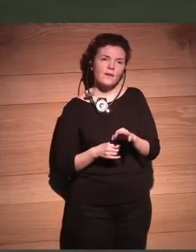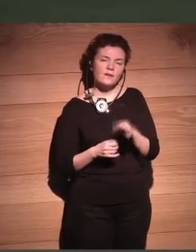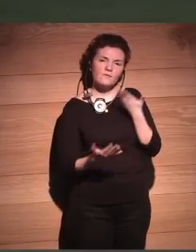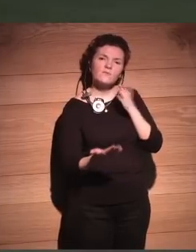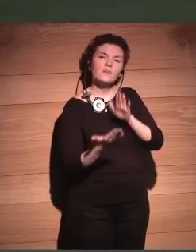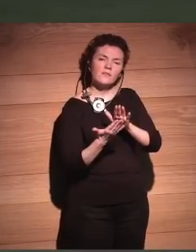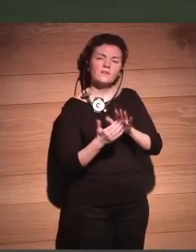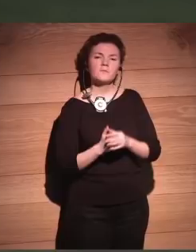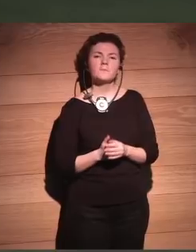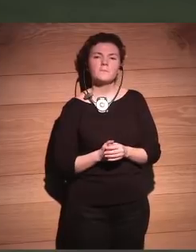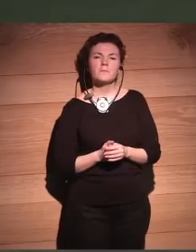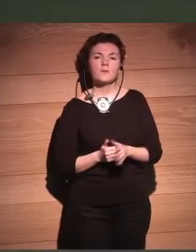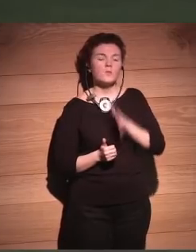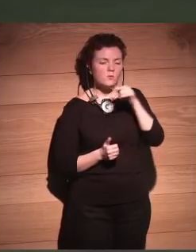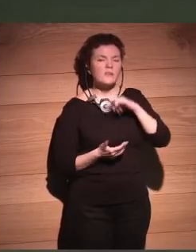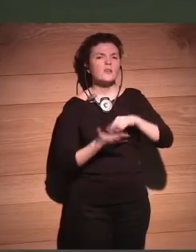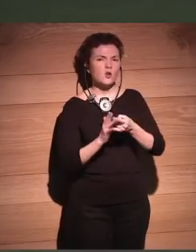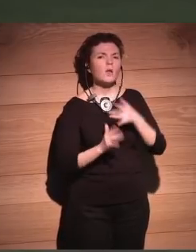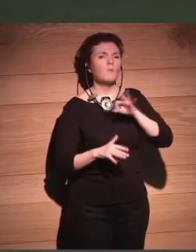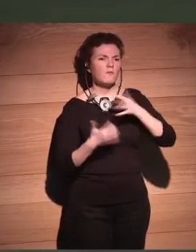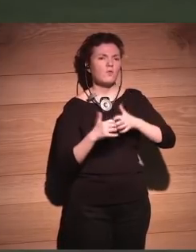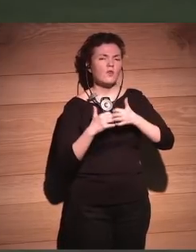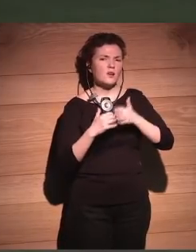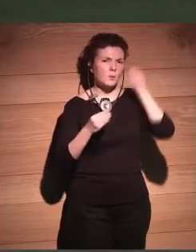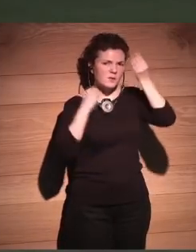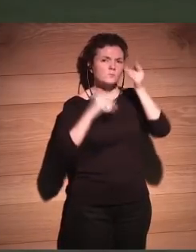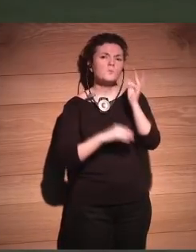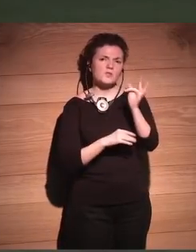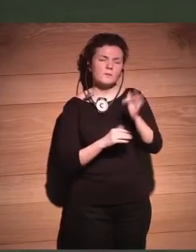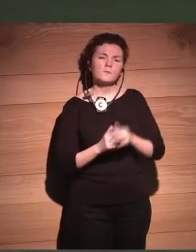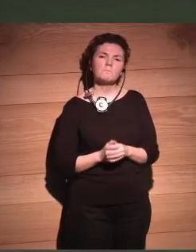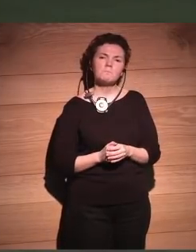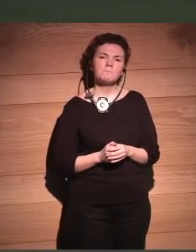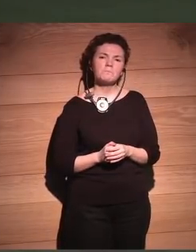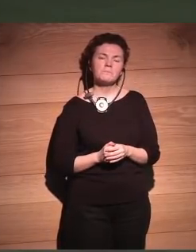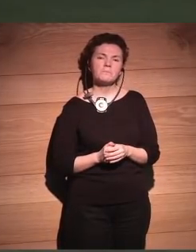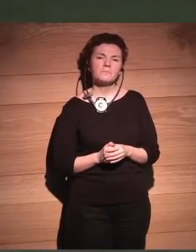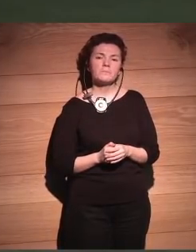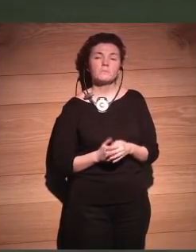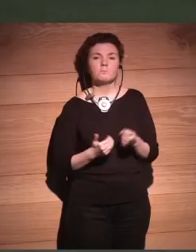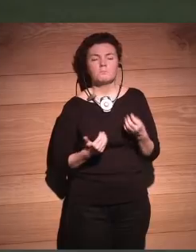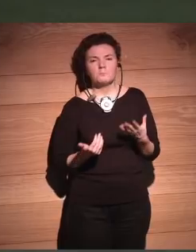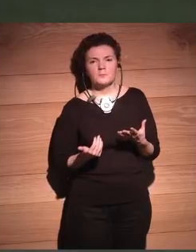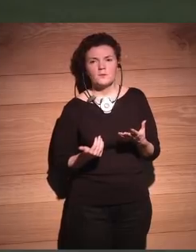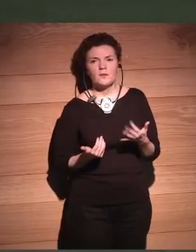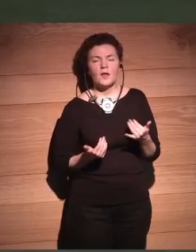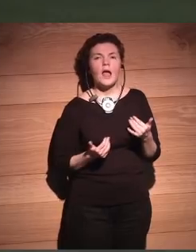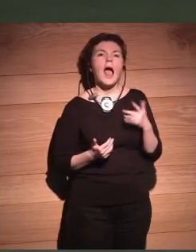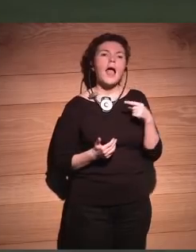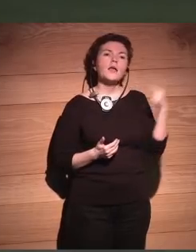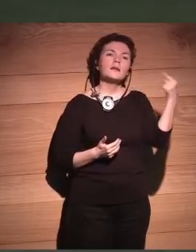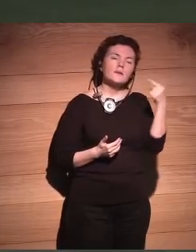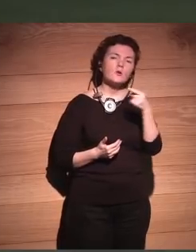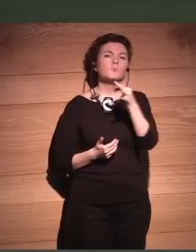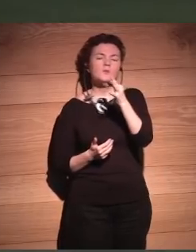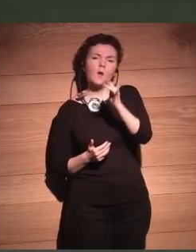enfrentar, porque esta tecnología puede funcionar. Creo que es muy positivo y, bueno, tiene sus pros y contras,